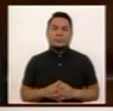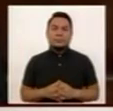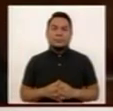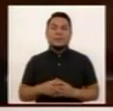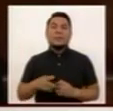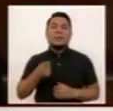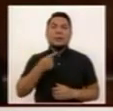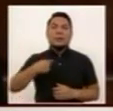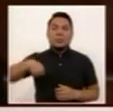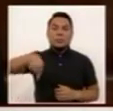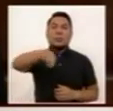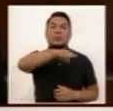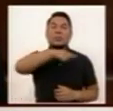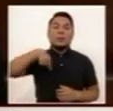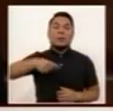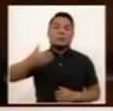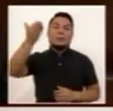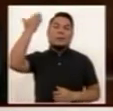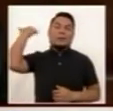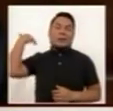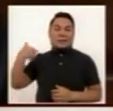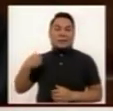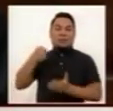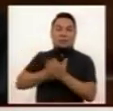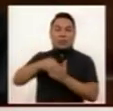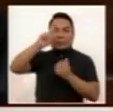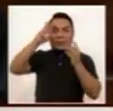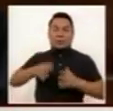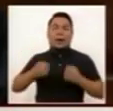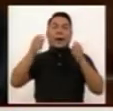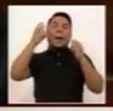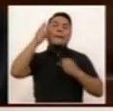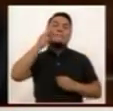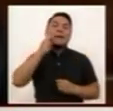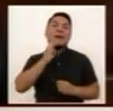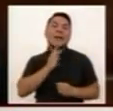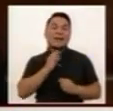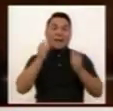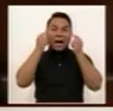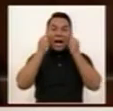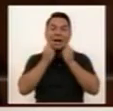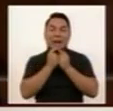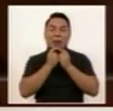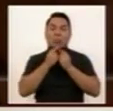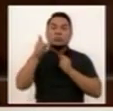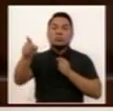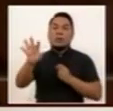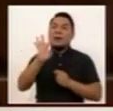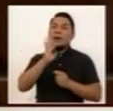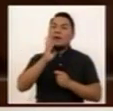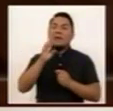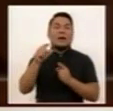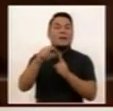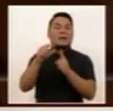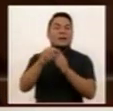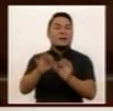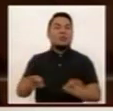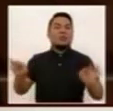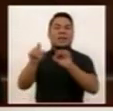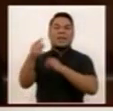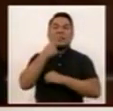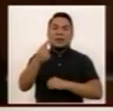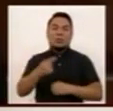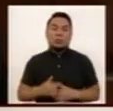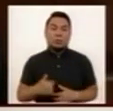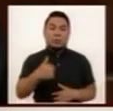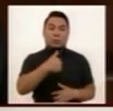Nuestro héroe, Miguel Grau, en una de sus frases más importantes dijo: "Yo